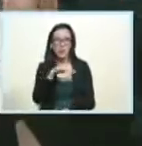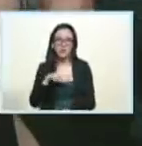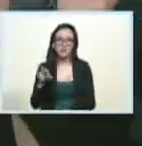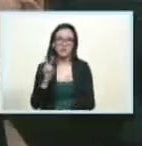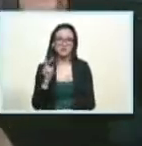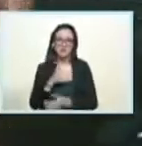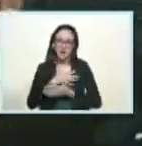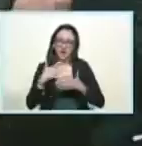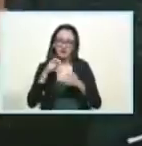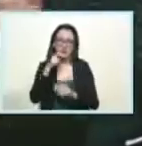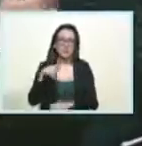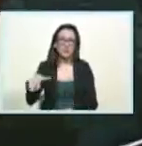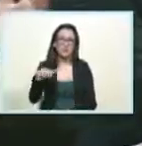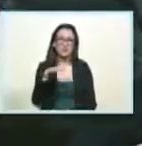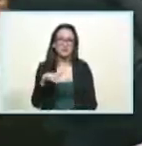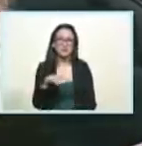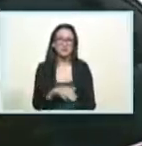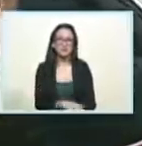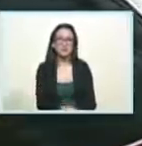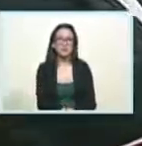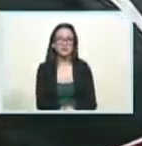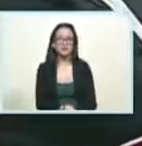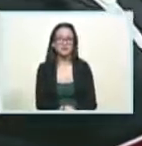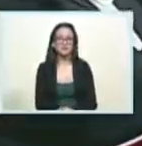Qué grande pueblo tenemos.